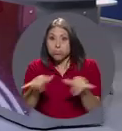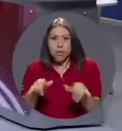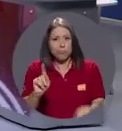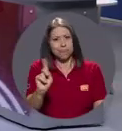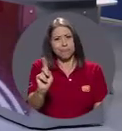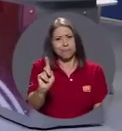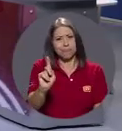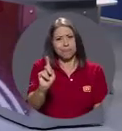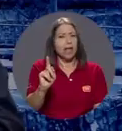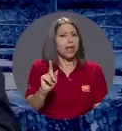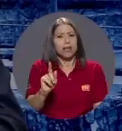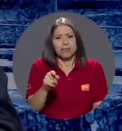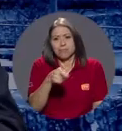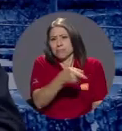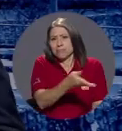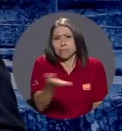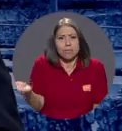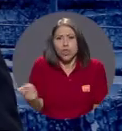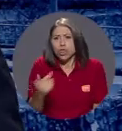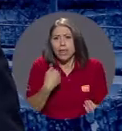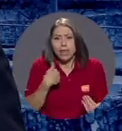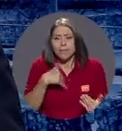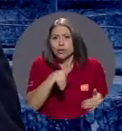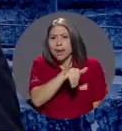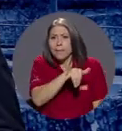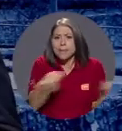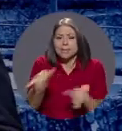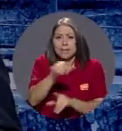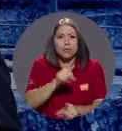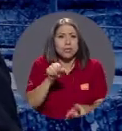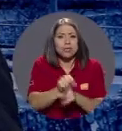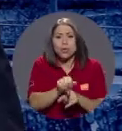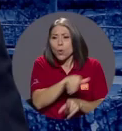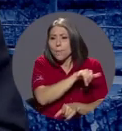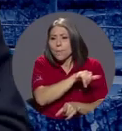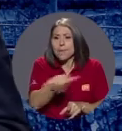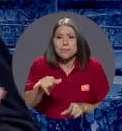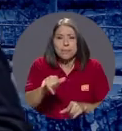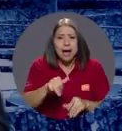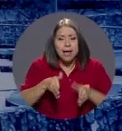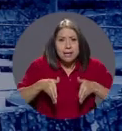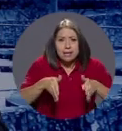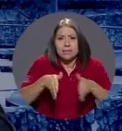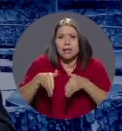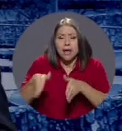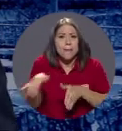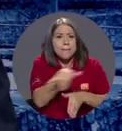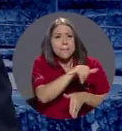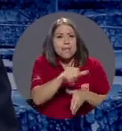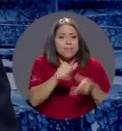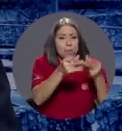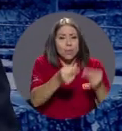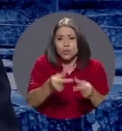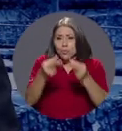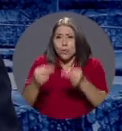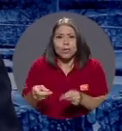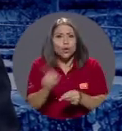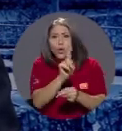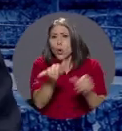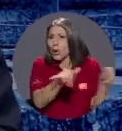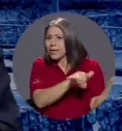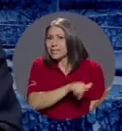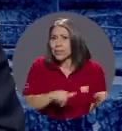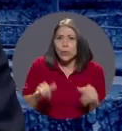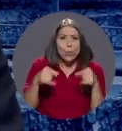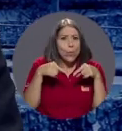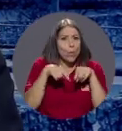tener, no tenemos la misma situación, la misma infraestructura, el mismo presupuesto que ahora